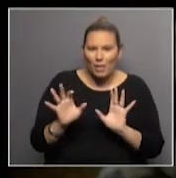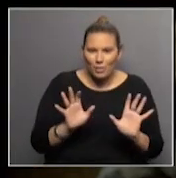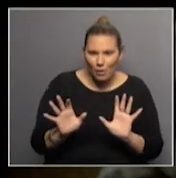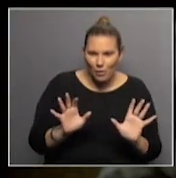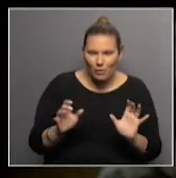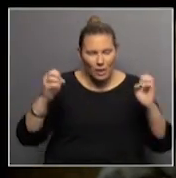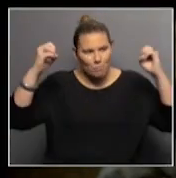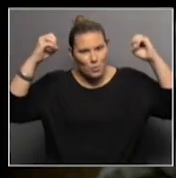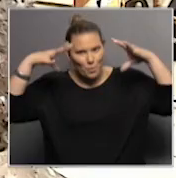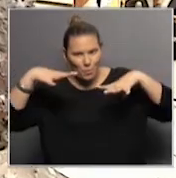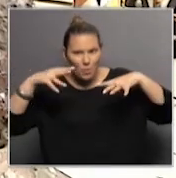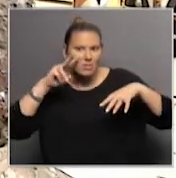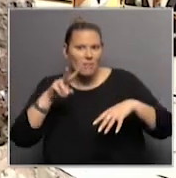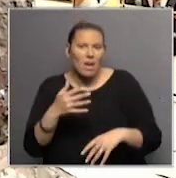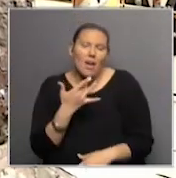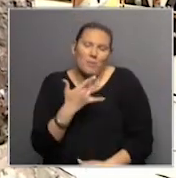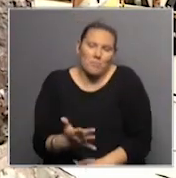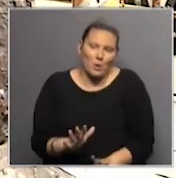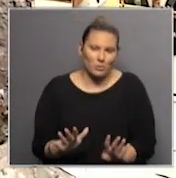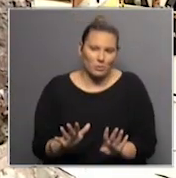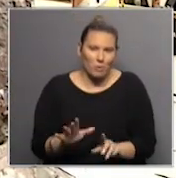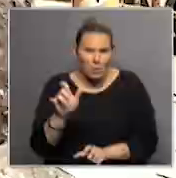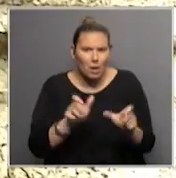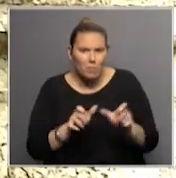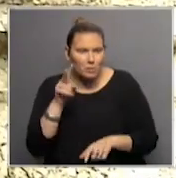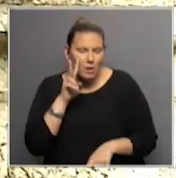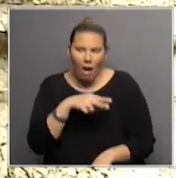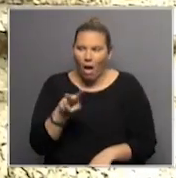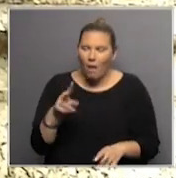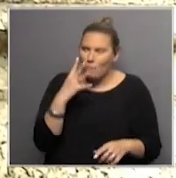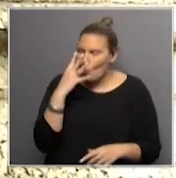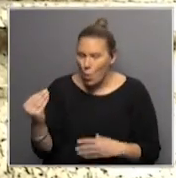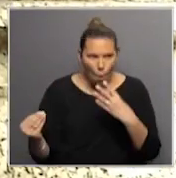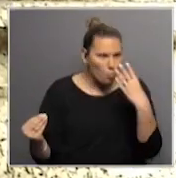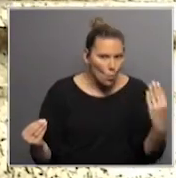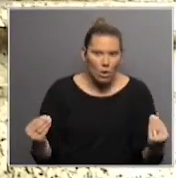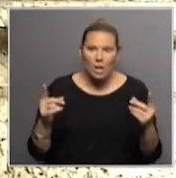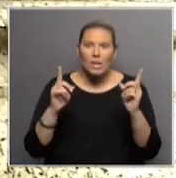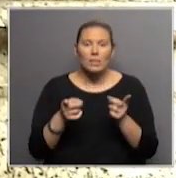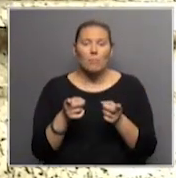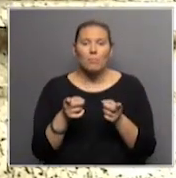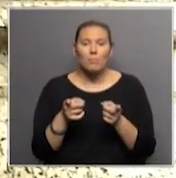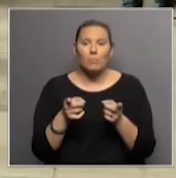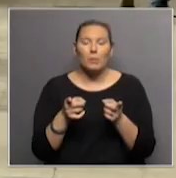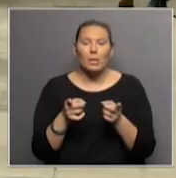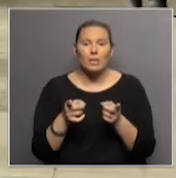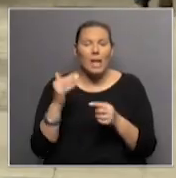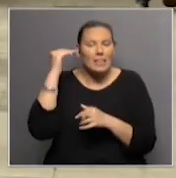están iluminadas y que se ven muy bonitas y son atractivos para toda gente que pasa. El entrepiso además se ha convertido en un